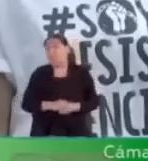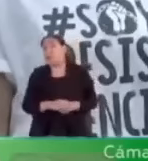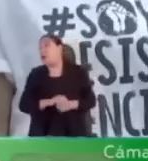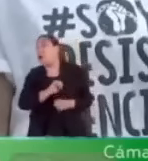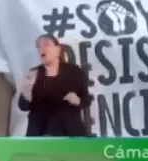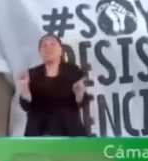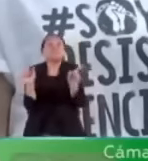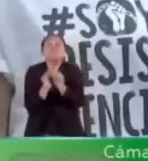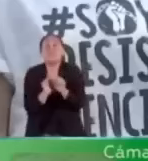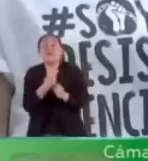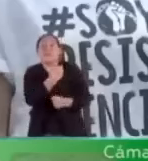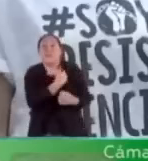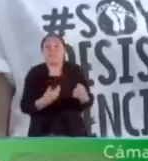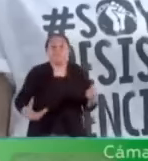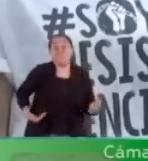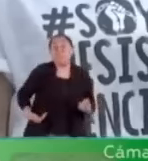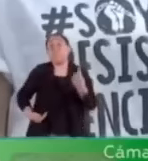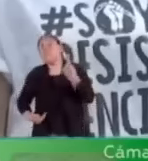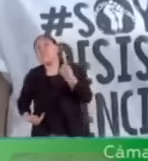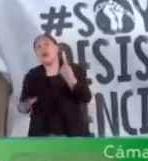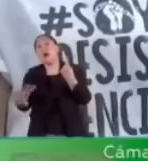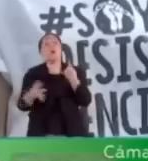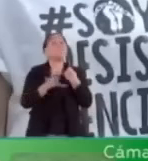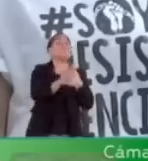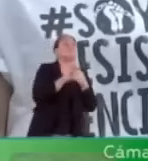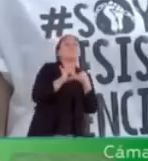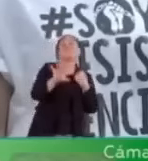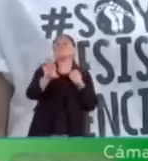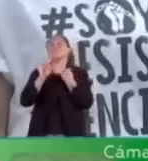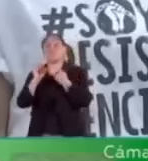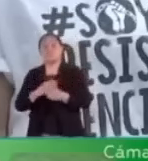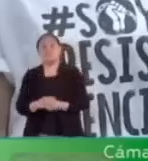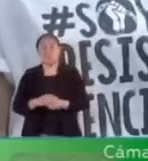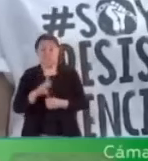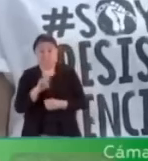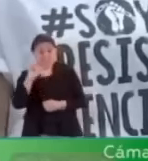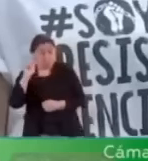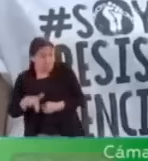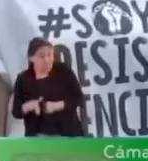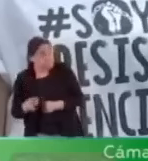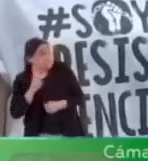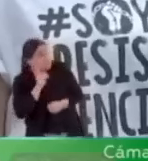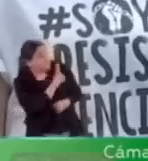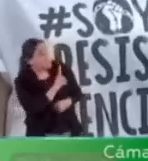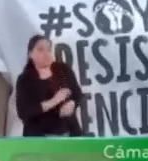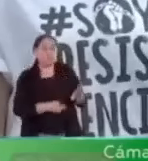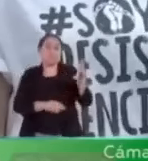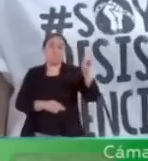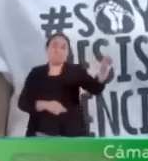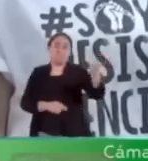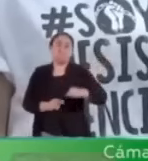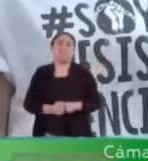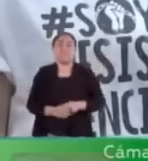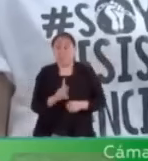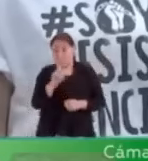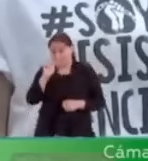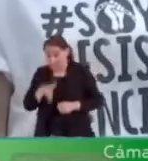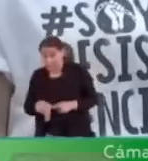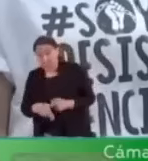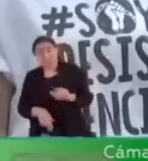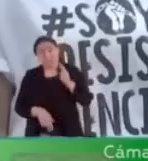ellos aprobaron y votaron desde el 2008, que no modificaron en 2014 y a las que